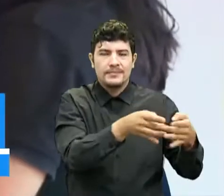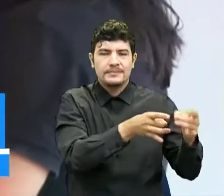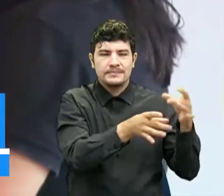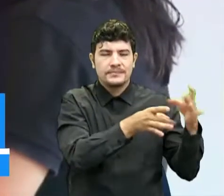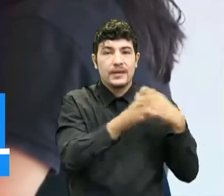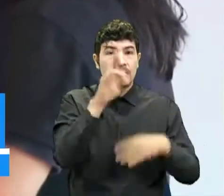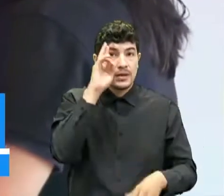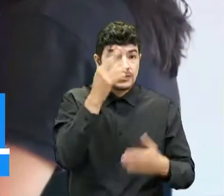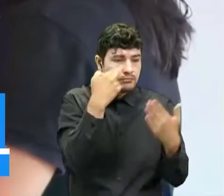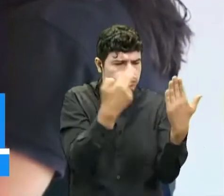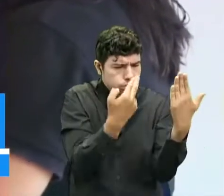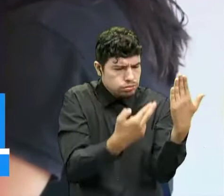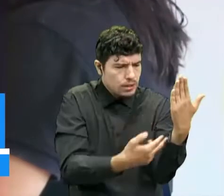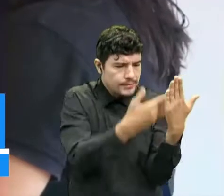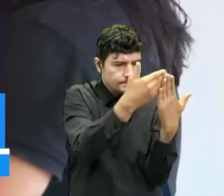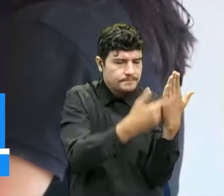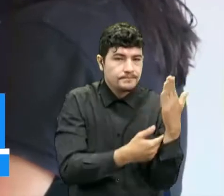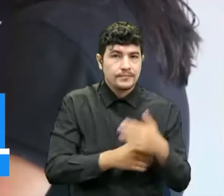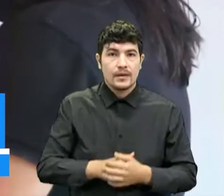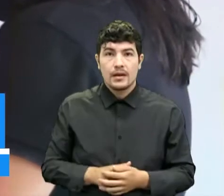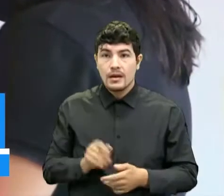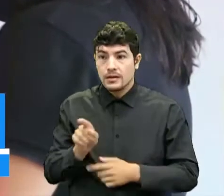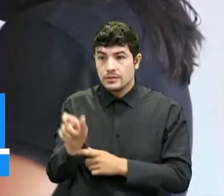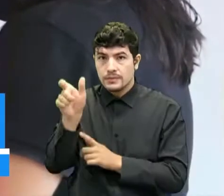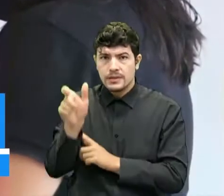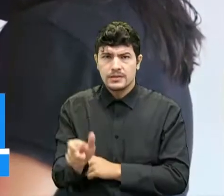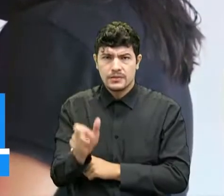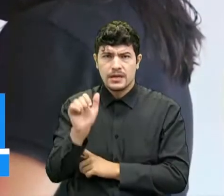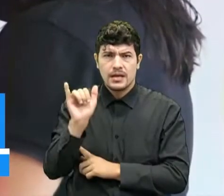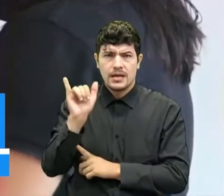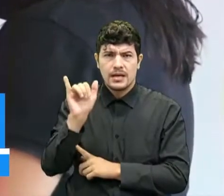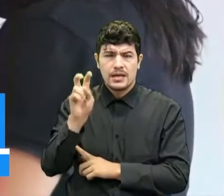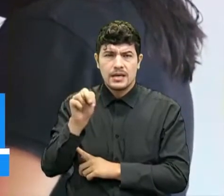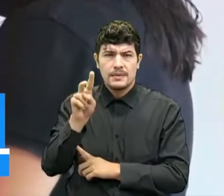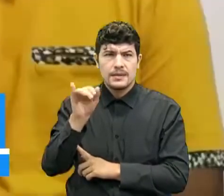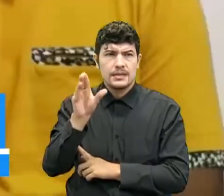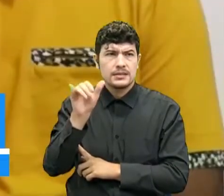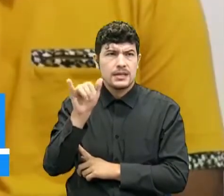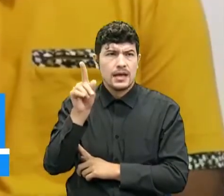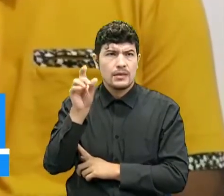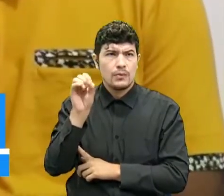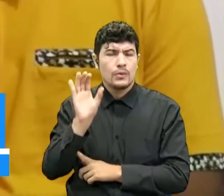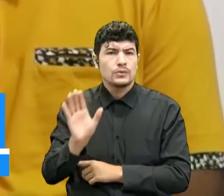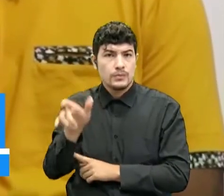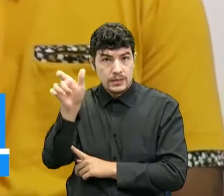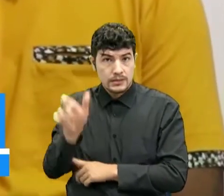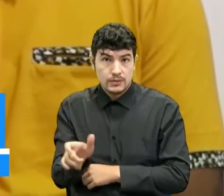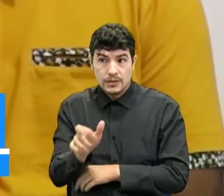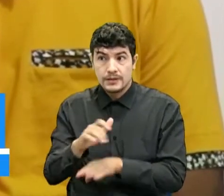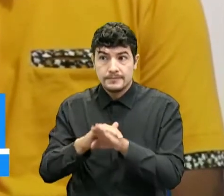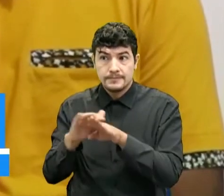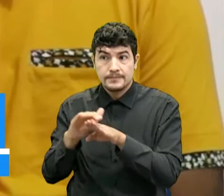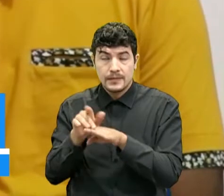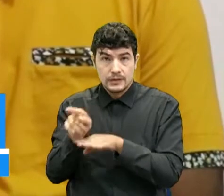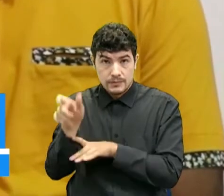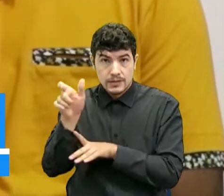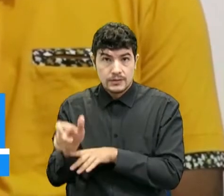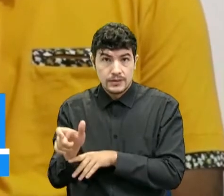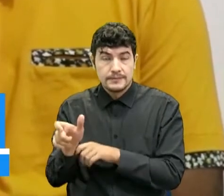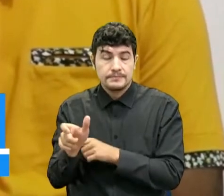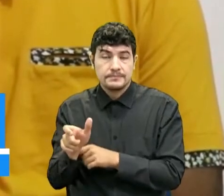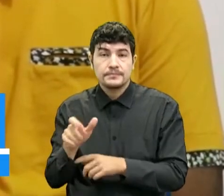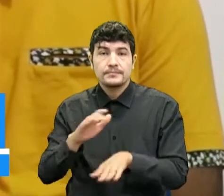El presunto indiciado se refirió a los señalamientos en su contra. Hago un llamado muy especial a todas aquellas